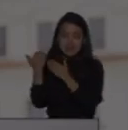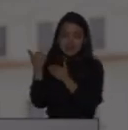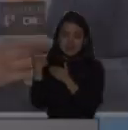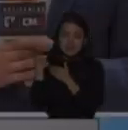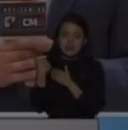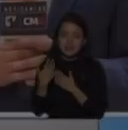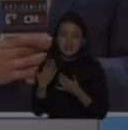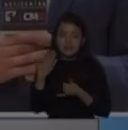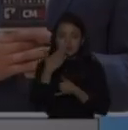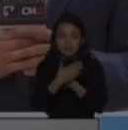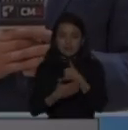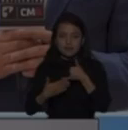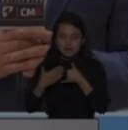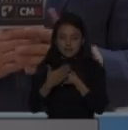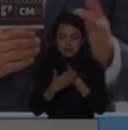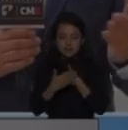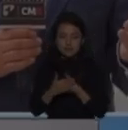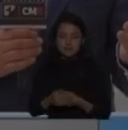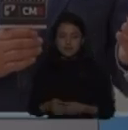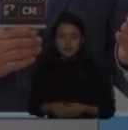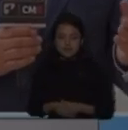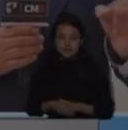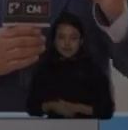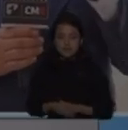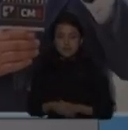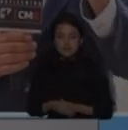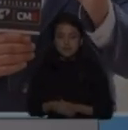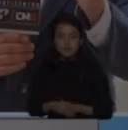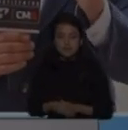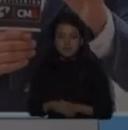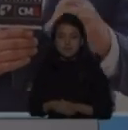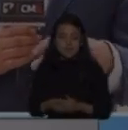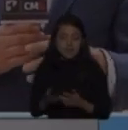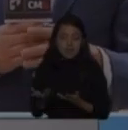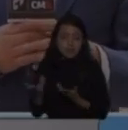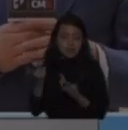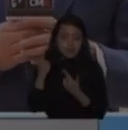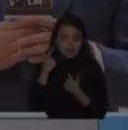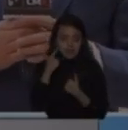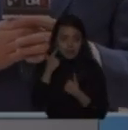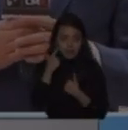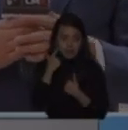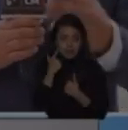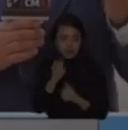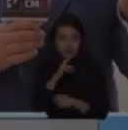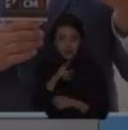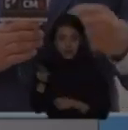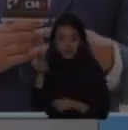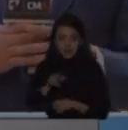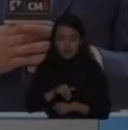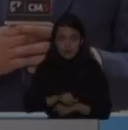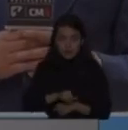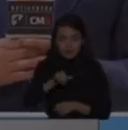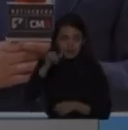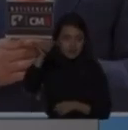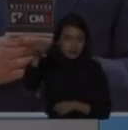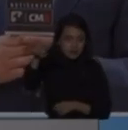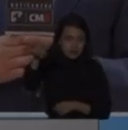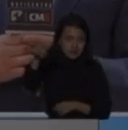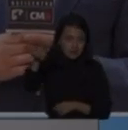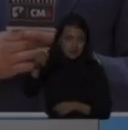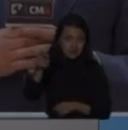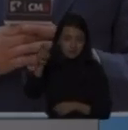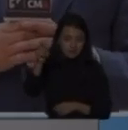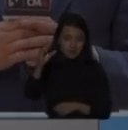monseñor Luis José Rueda Aparicio. Ha manifestado que el hecho de que los médicos le hayan prohibido viajar a la cumbre mundial del medio ambiente,